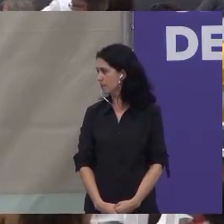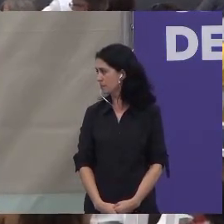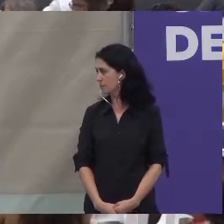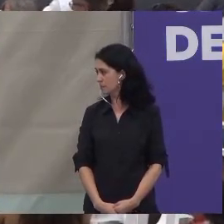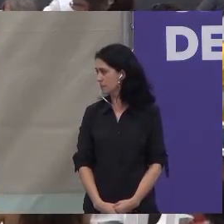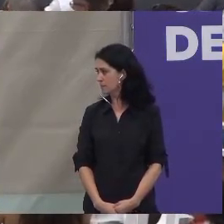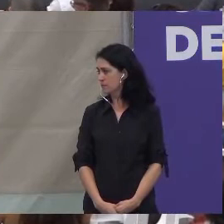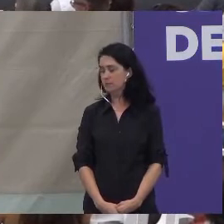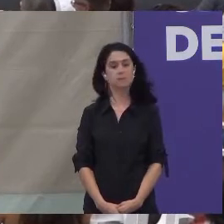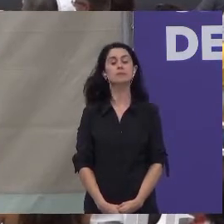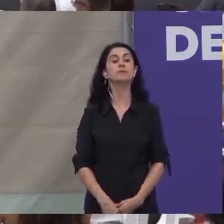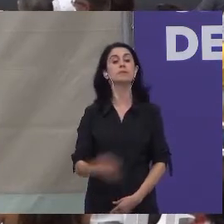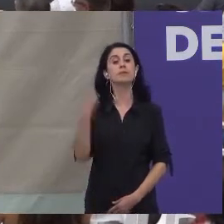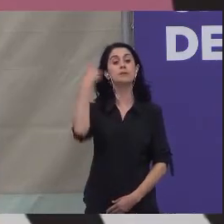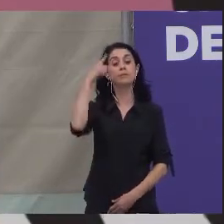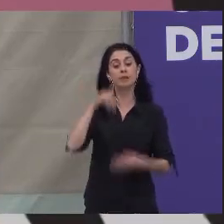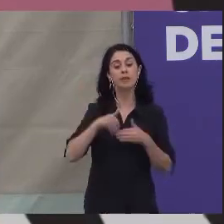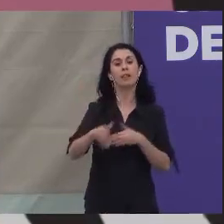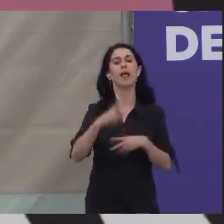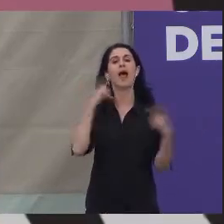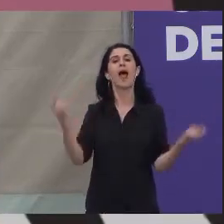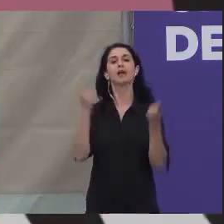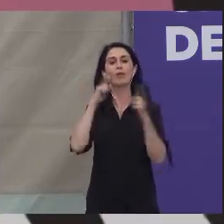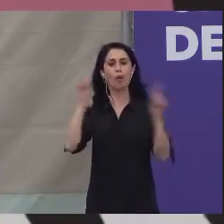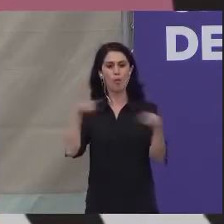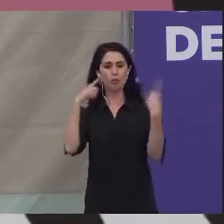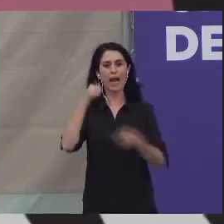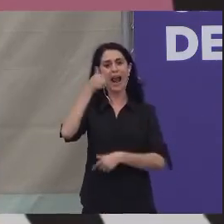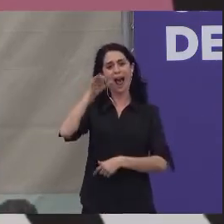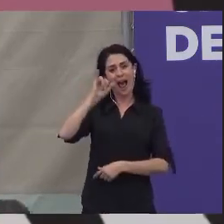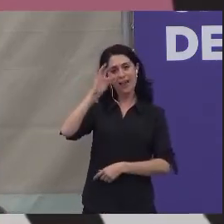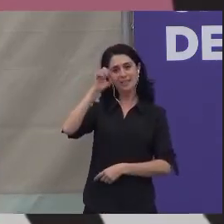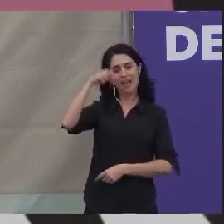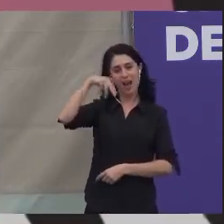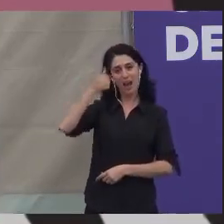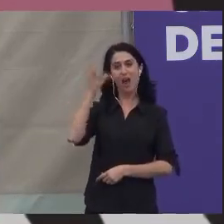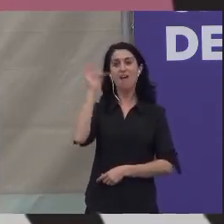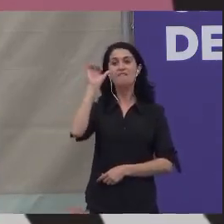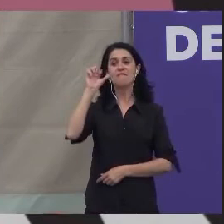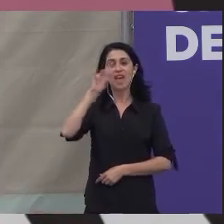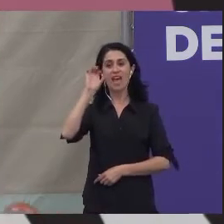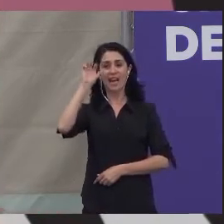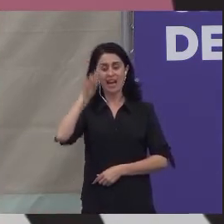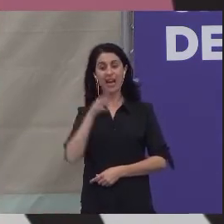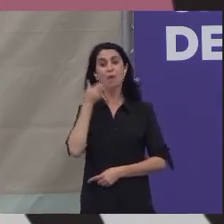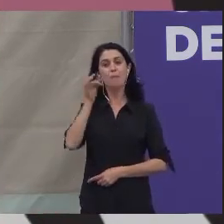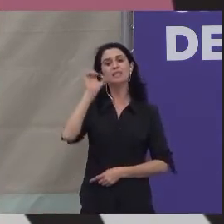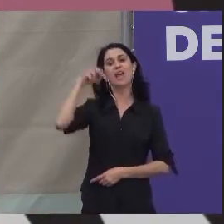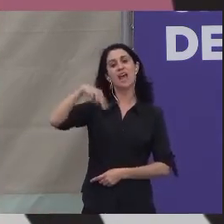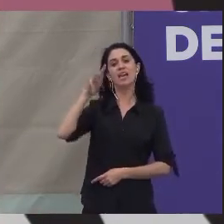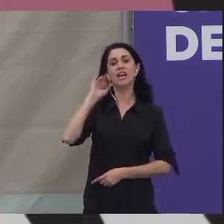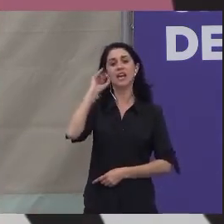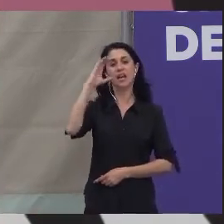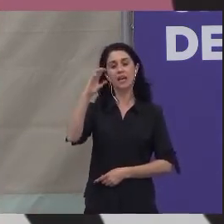Acabé en el acte. Sabeu que n'hi haurà una actuació musical d'Aitana Ferrer i Enric Murillo, per lo tant, vos demane que espereu